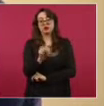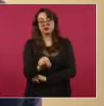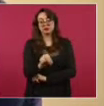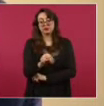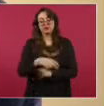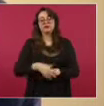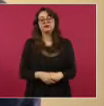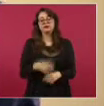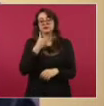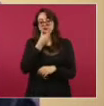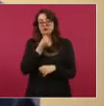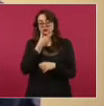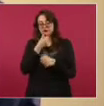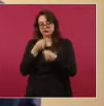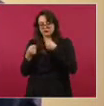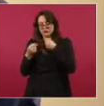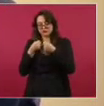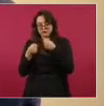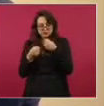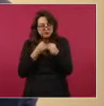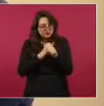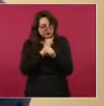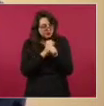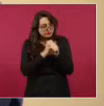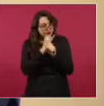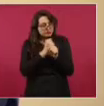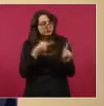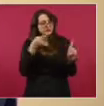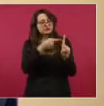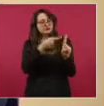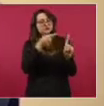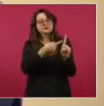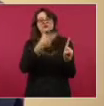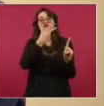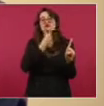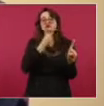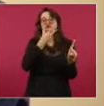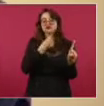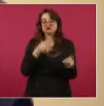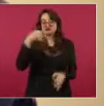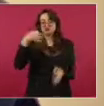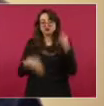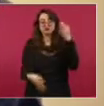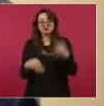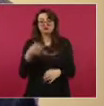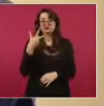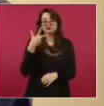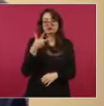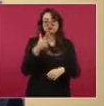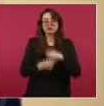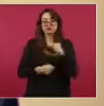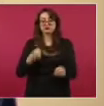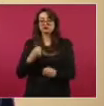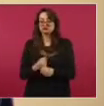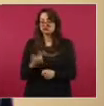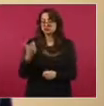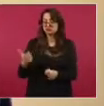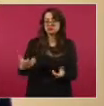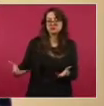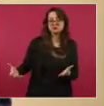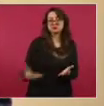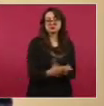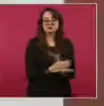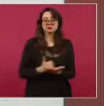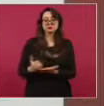Fornaro, en 8 años de carrera en el Poder Judicial acumuló una fortuna de más de $1